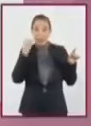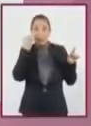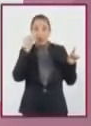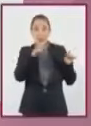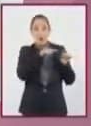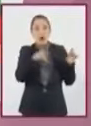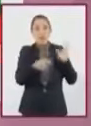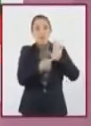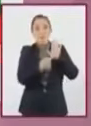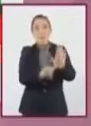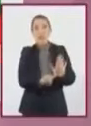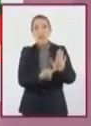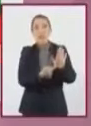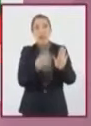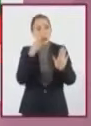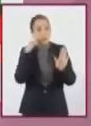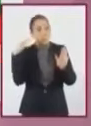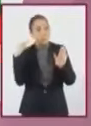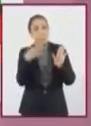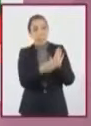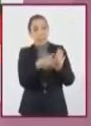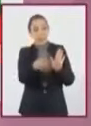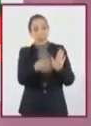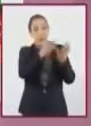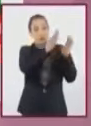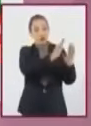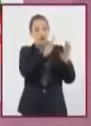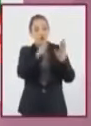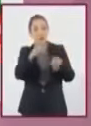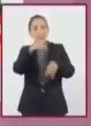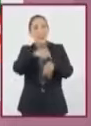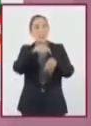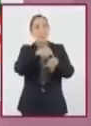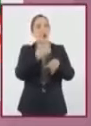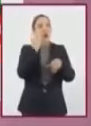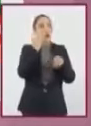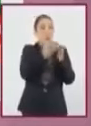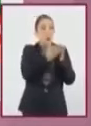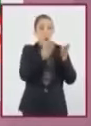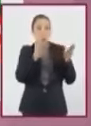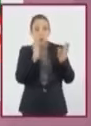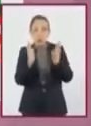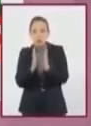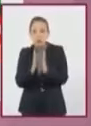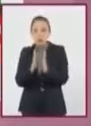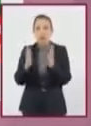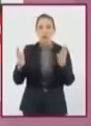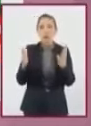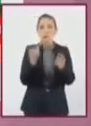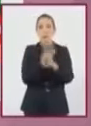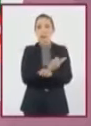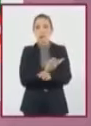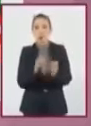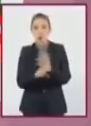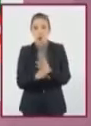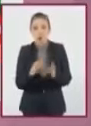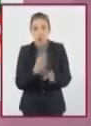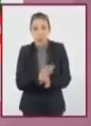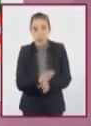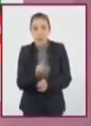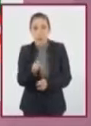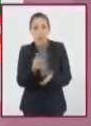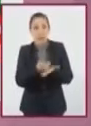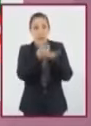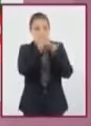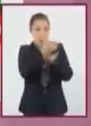una representación gráfica de la sucesión y duración de acontecimientos y procesos. Permite reconocer